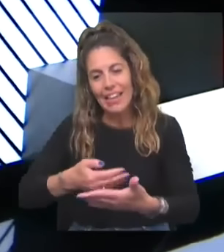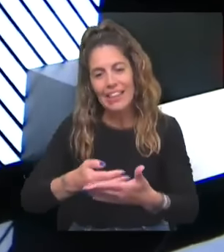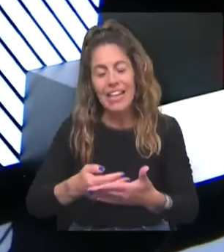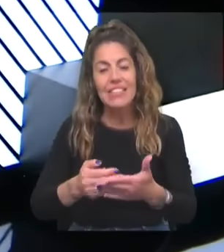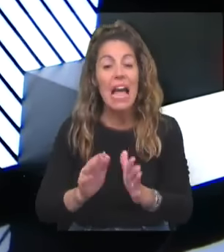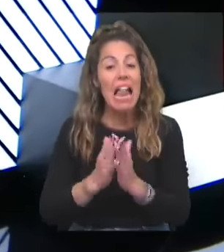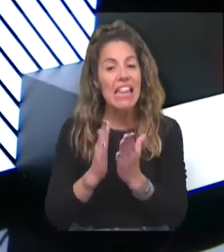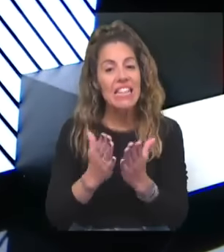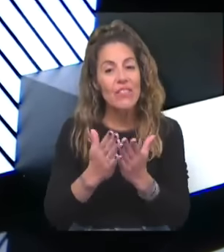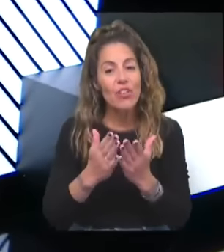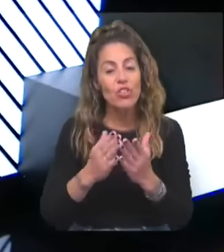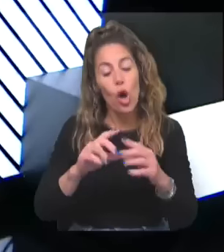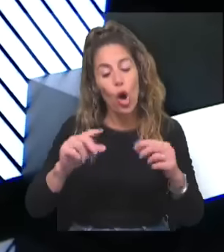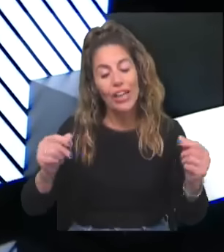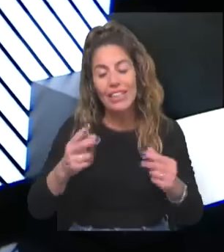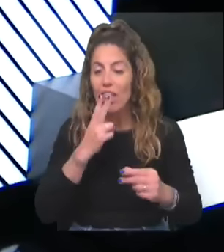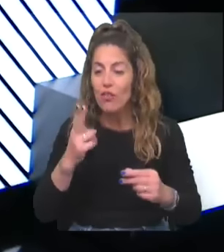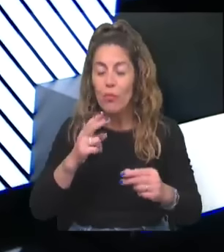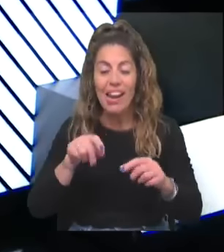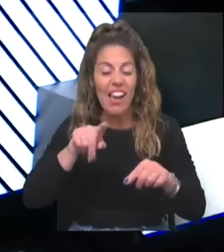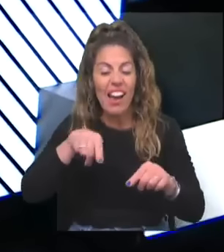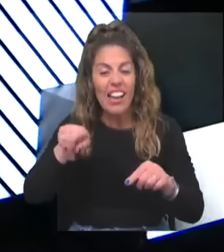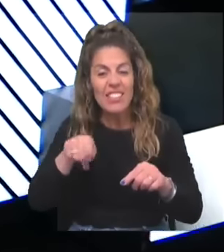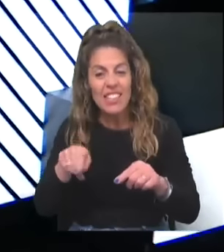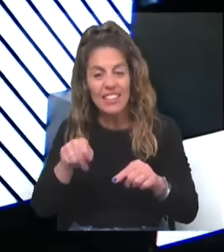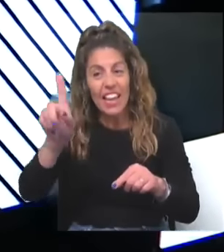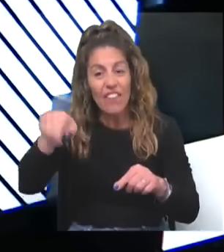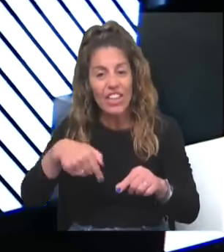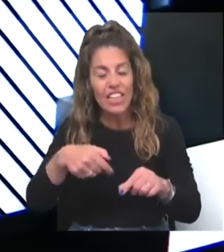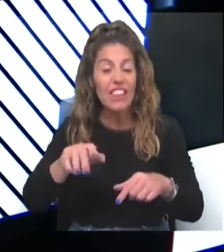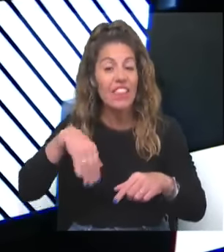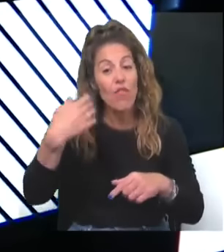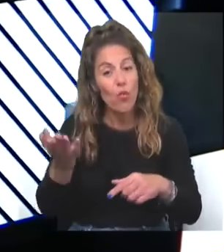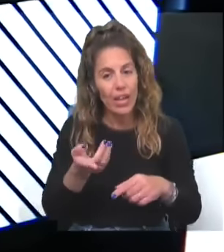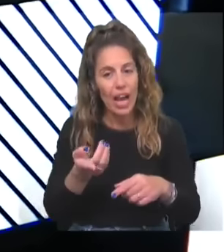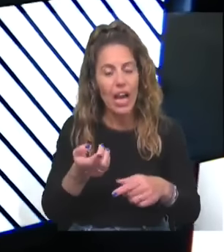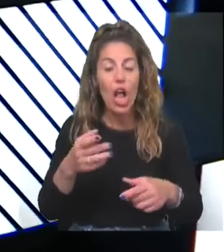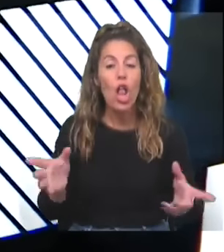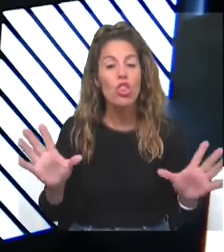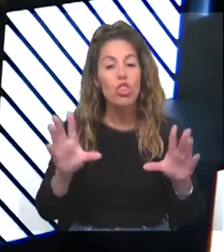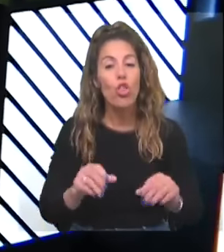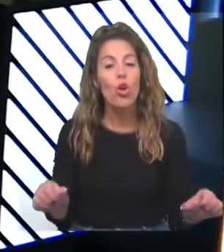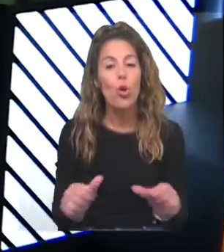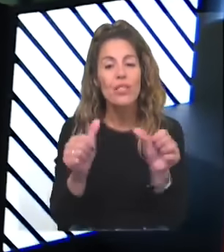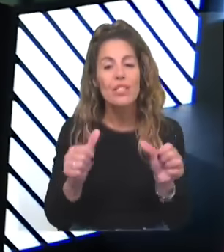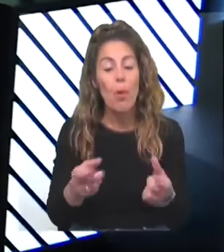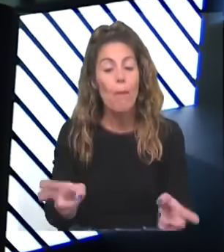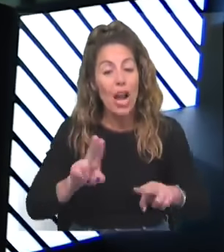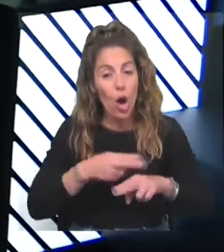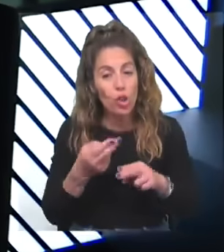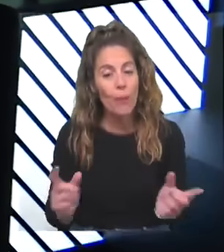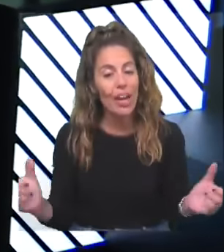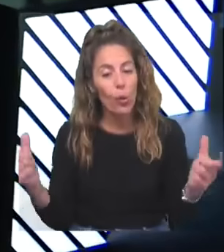fumar. Casetes que venían de afuera. Y todo lo hicimos para volver a juntarnos en la plaza